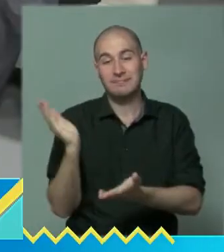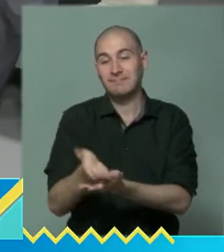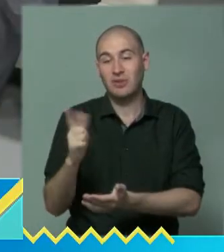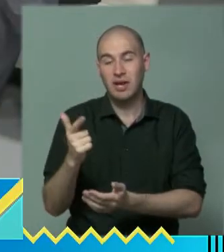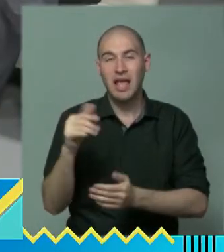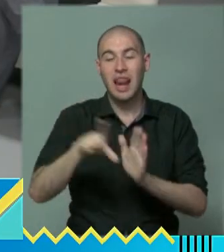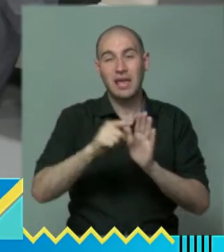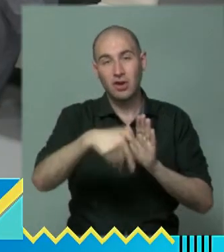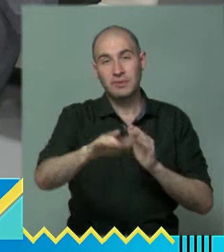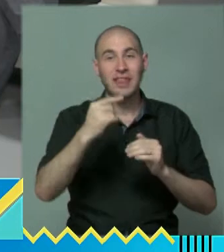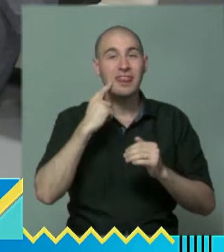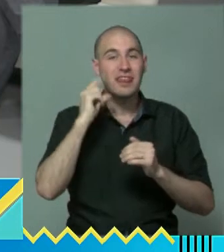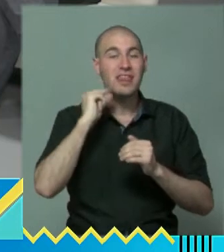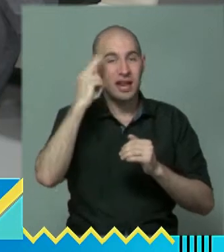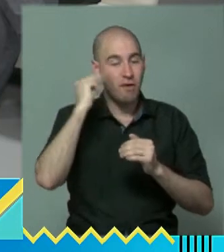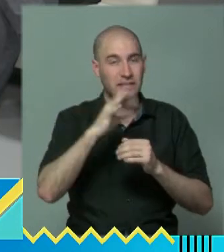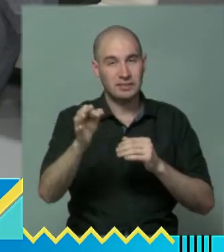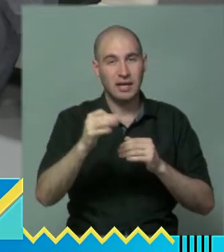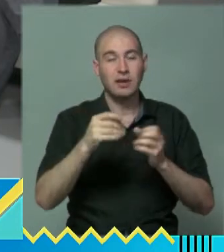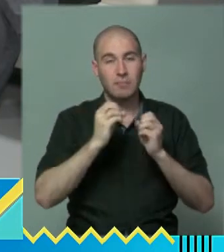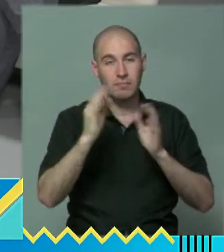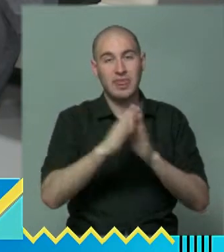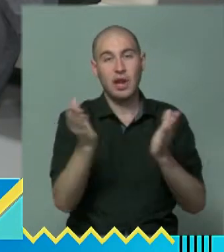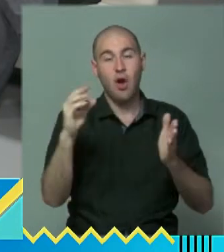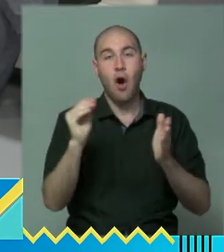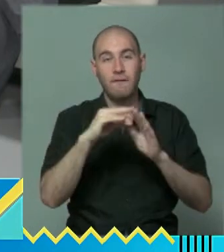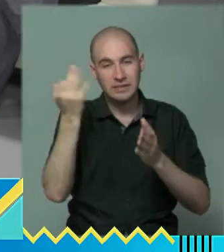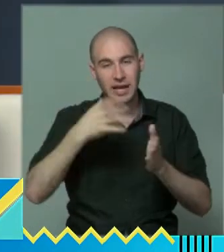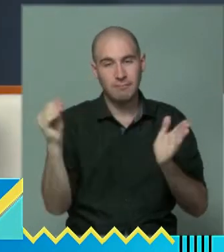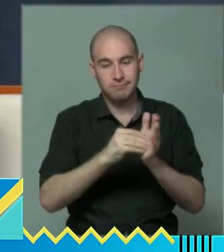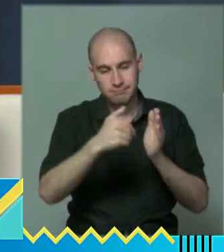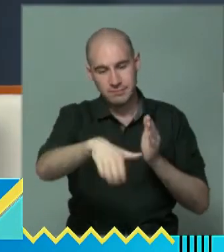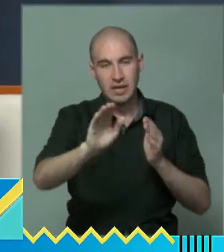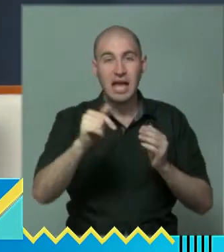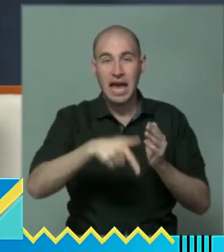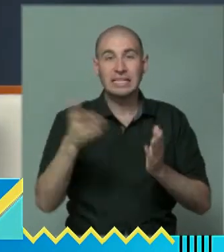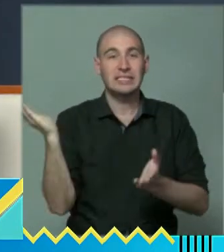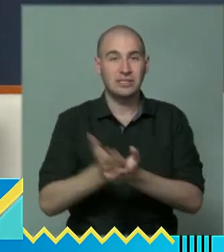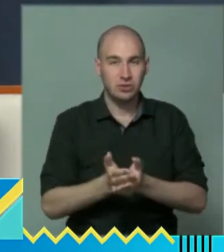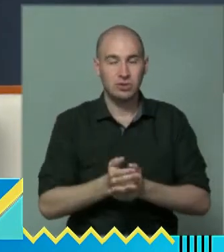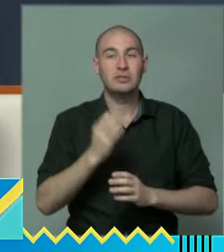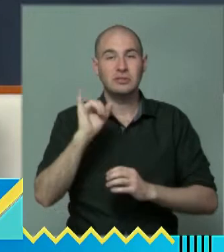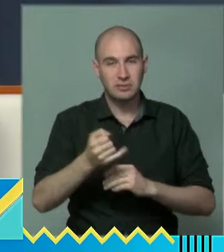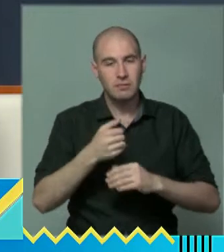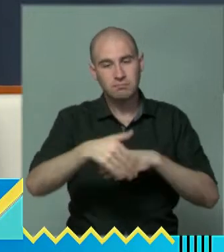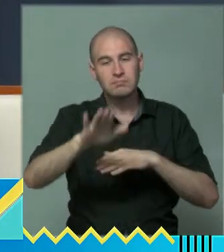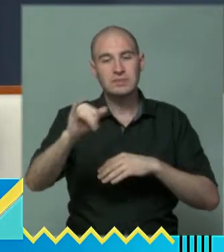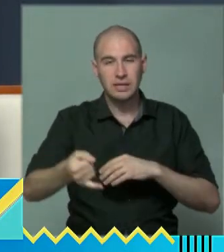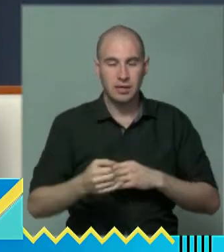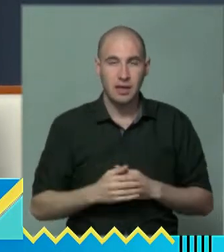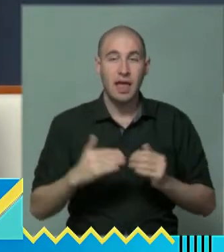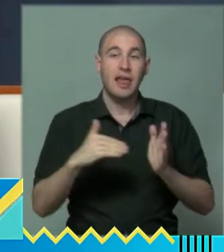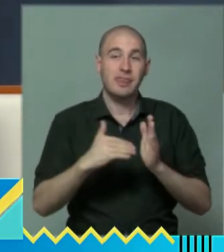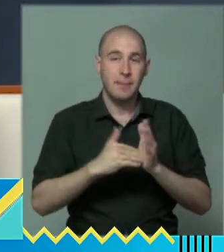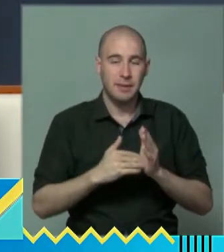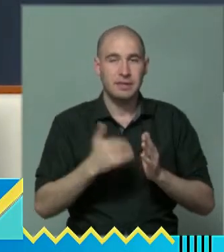vigencia dentro de los 90 días de su publicación, y a partir de ahí es que las sanciones van a poder empezar a hacerse efectivas siempre y